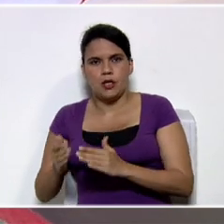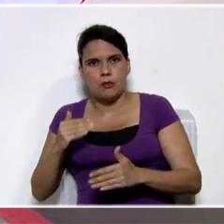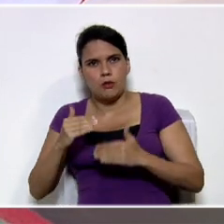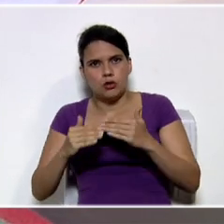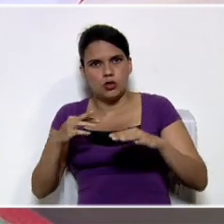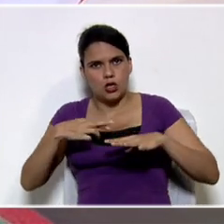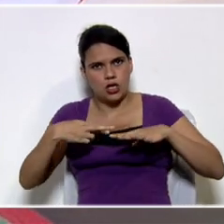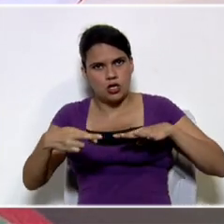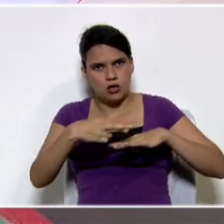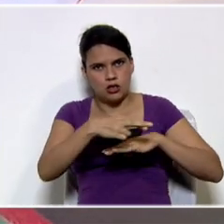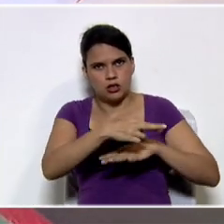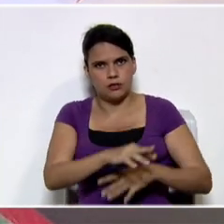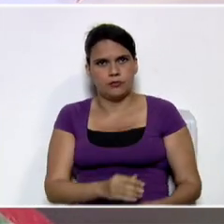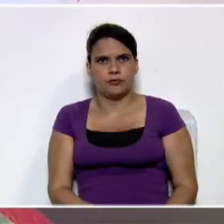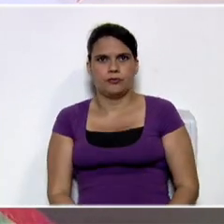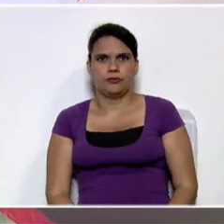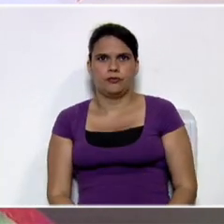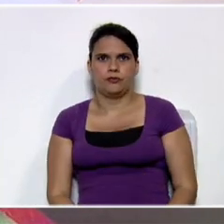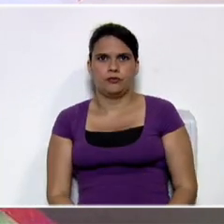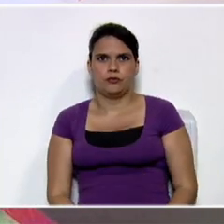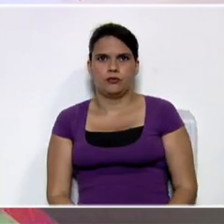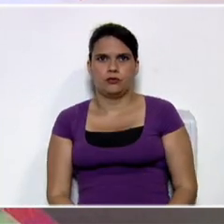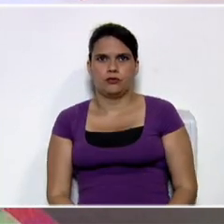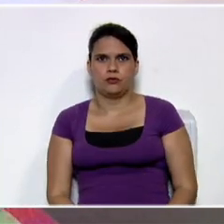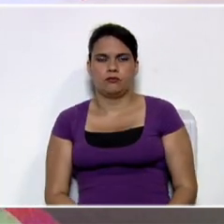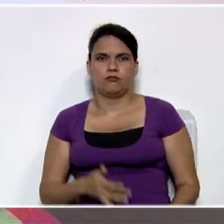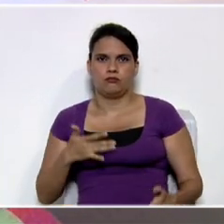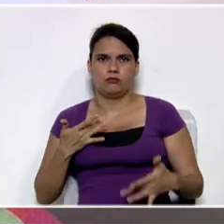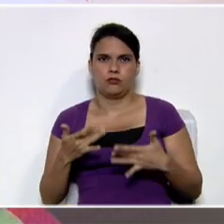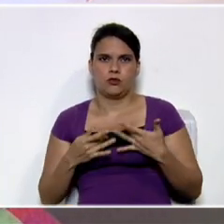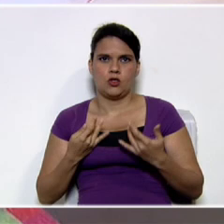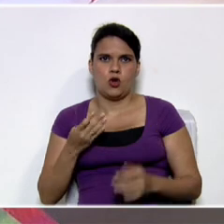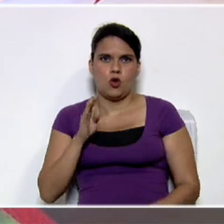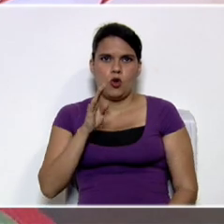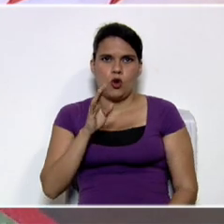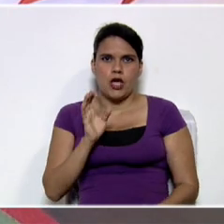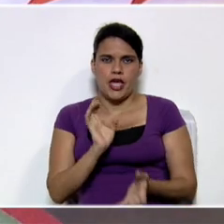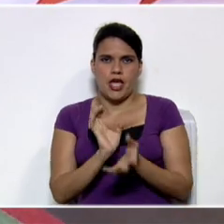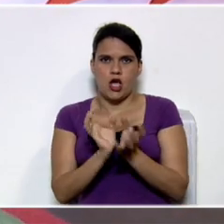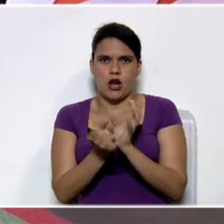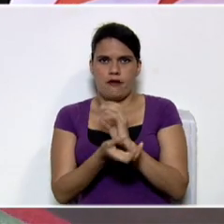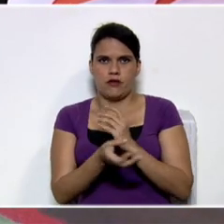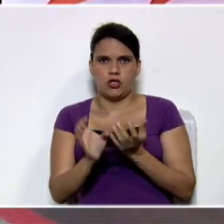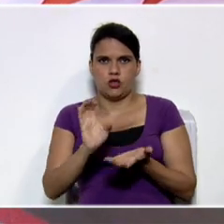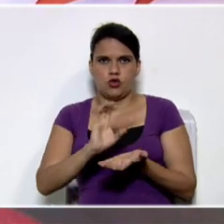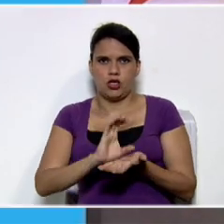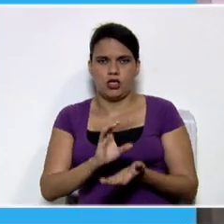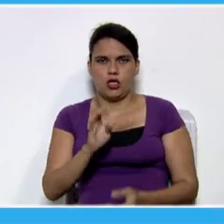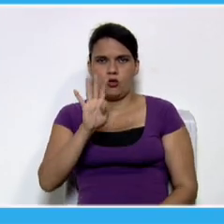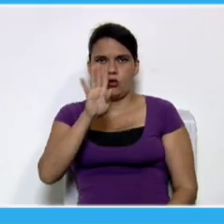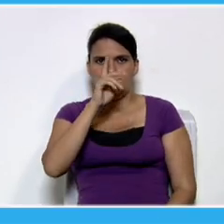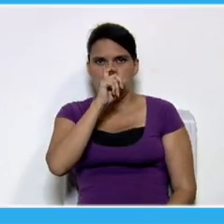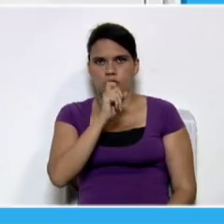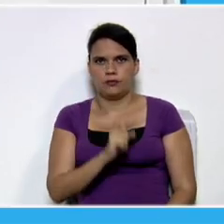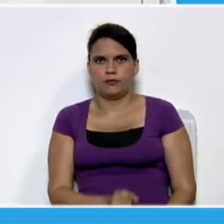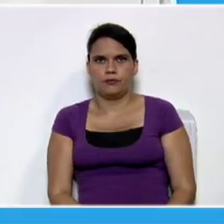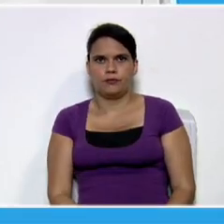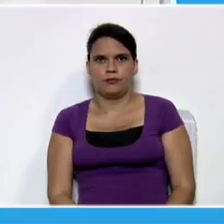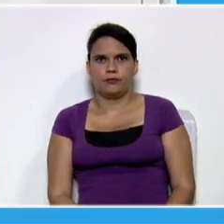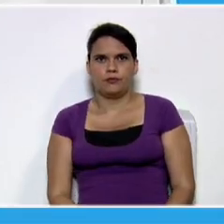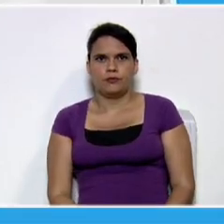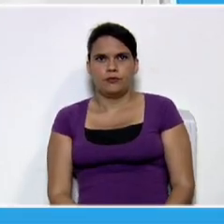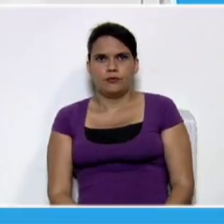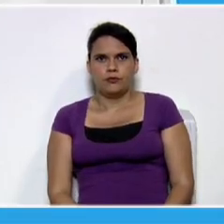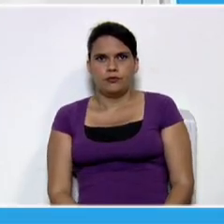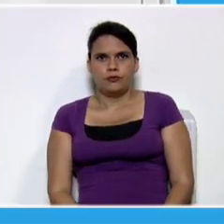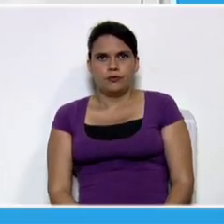regionalización. Pasamos a la lámina de actividades para el área de Geografía, Historia y Ciudadanía de cuarto año. Para